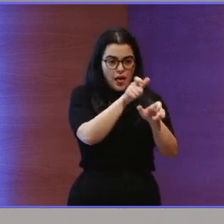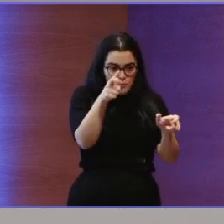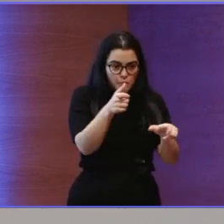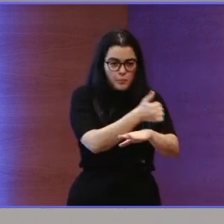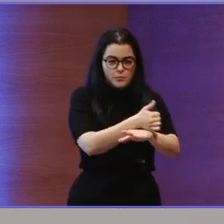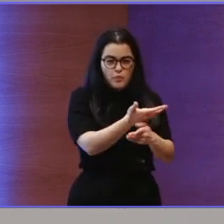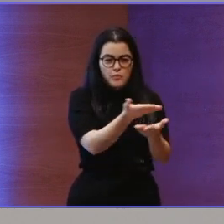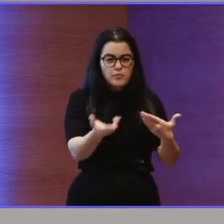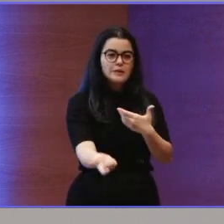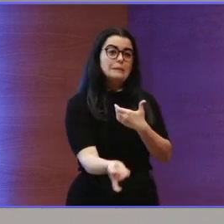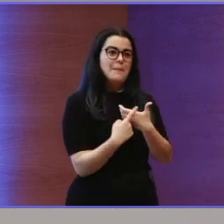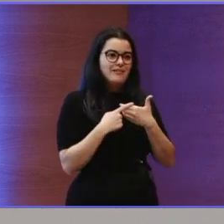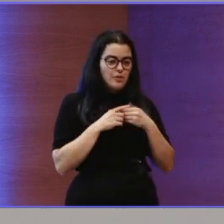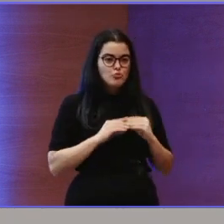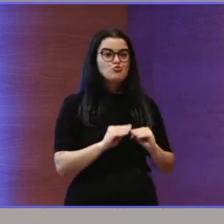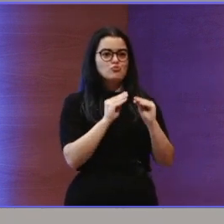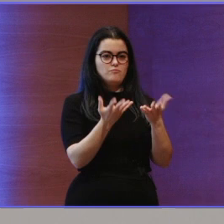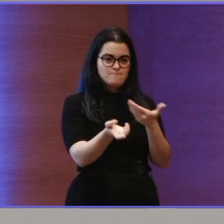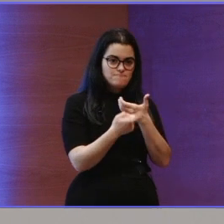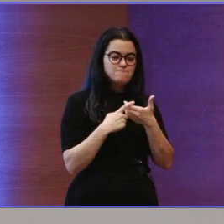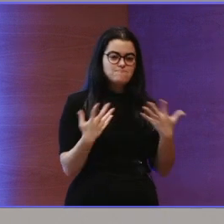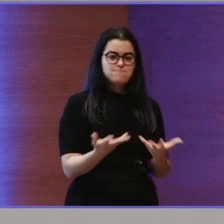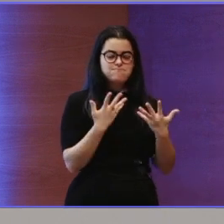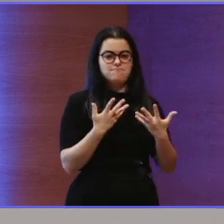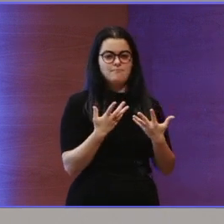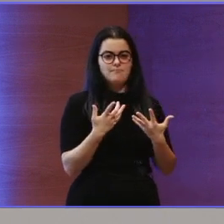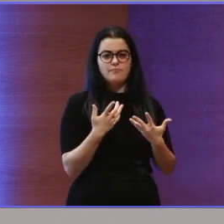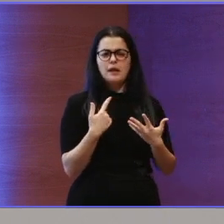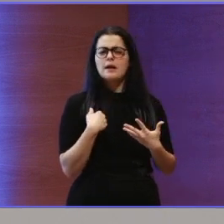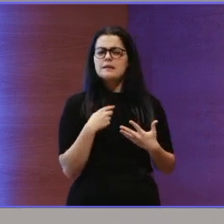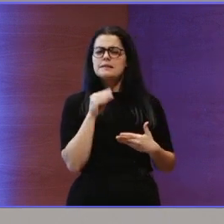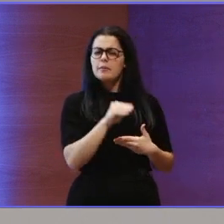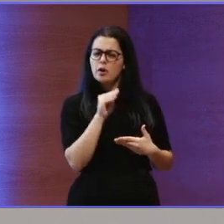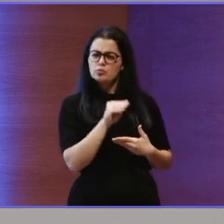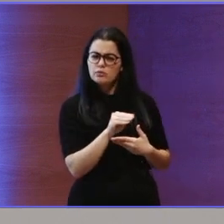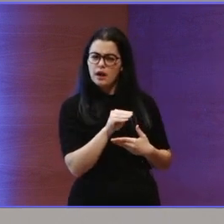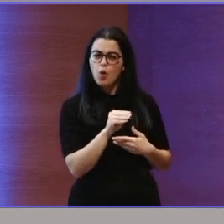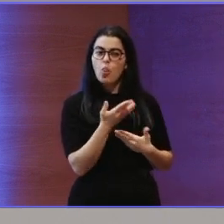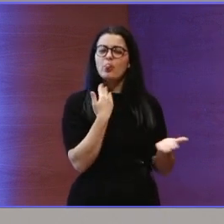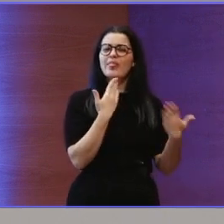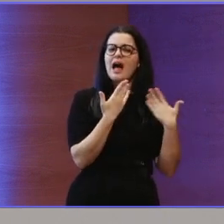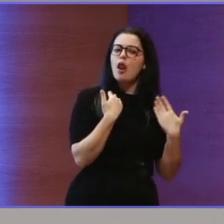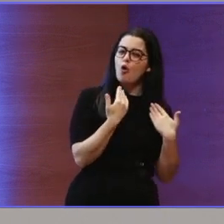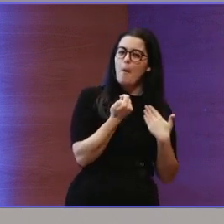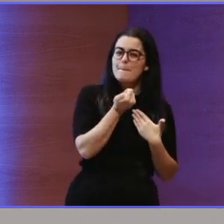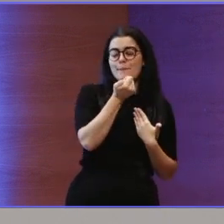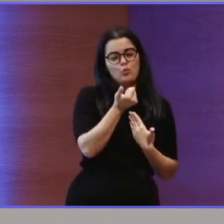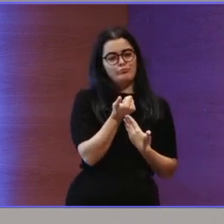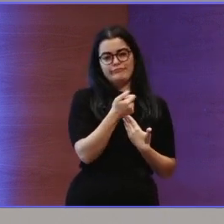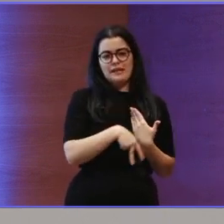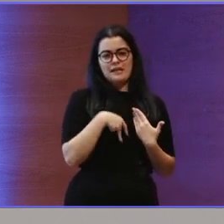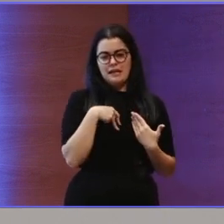propia ciudadanía no se pregunta poco o se dialoga poco